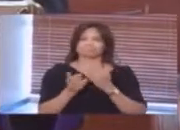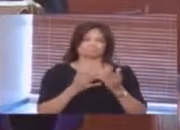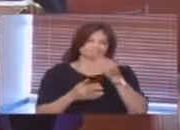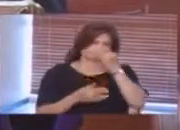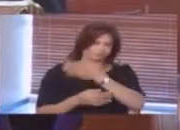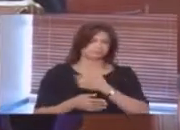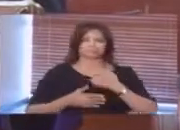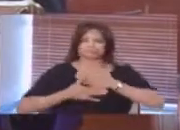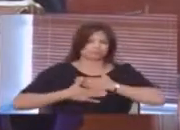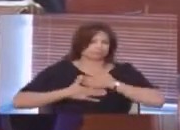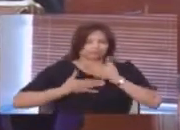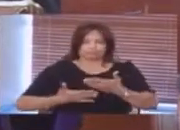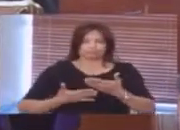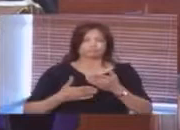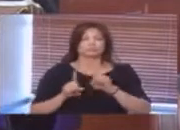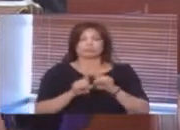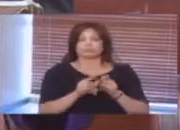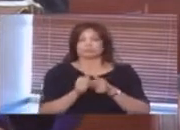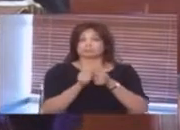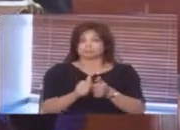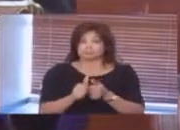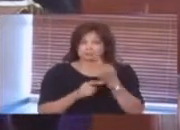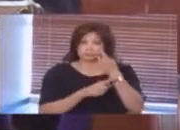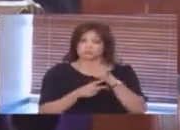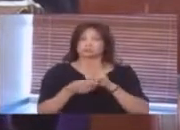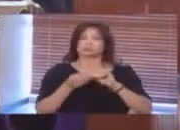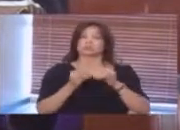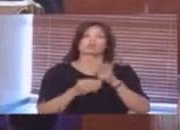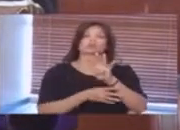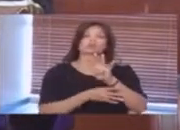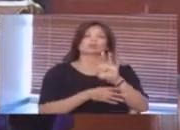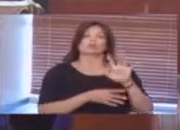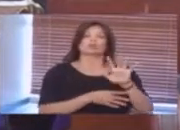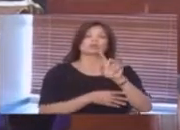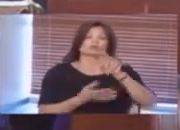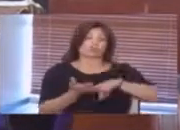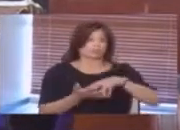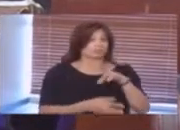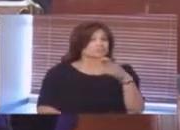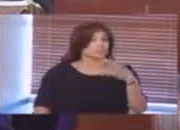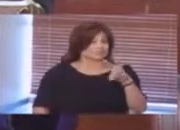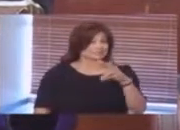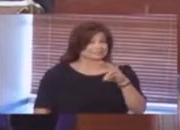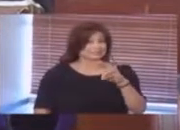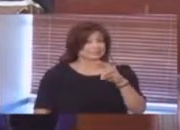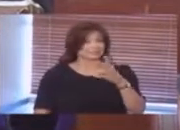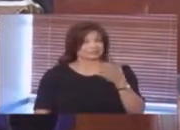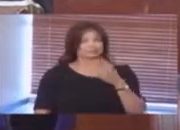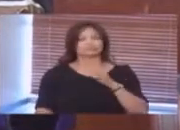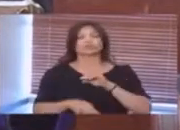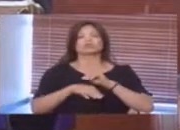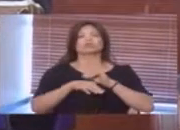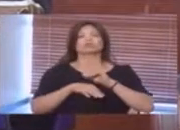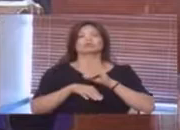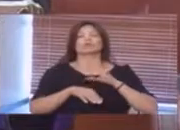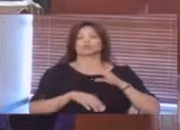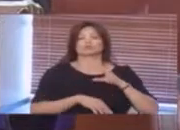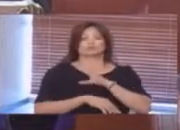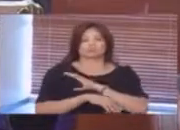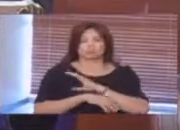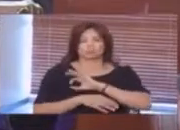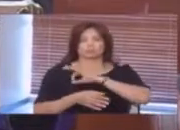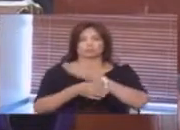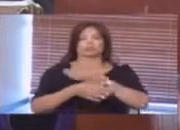en cumplimiento del contenido del acta número 45-2016 del Consejo del Poder